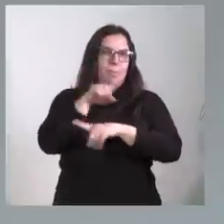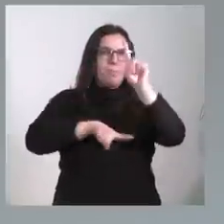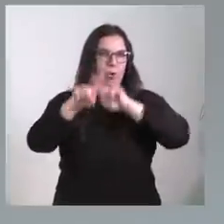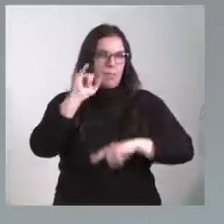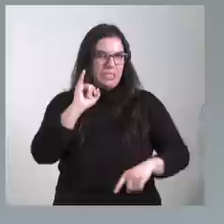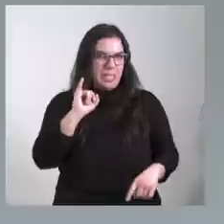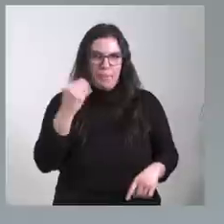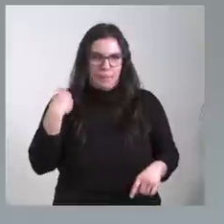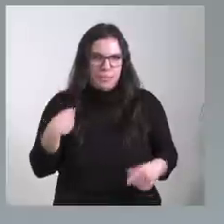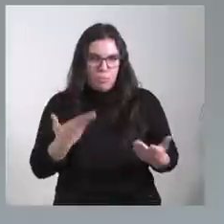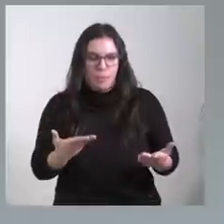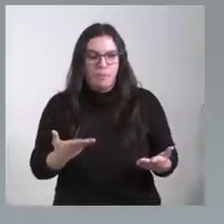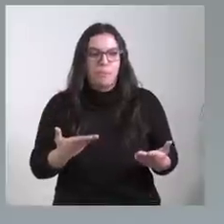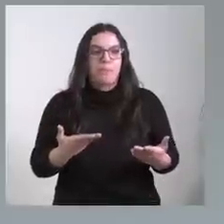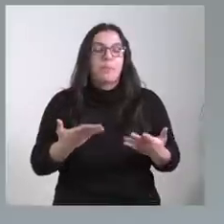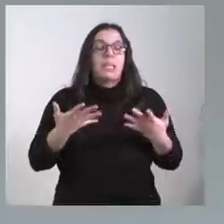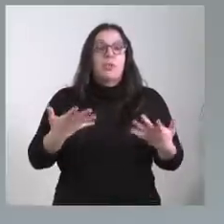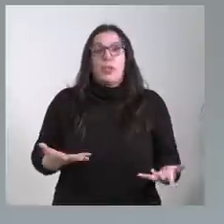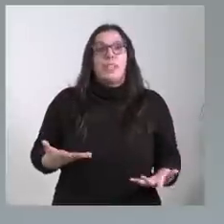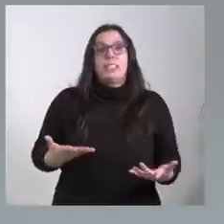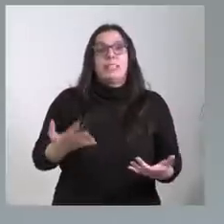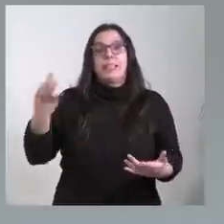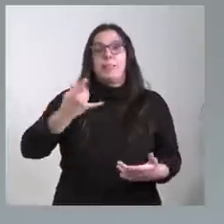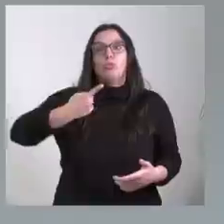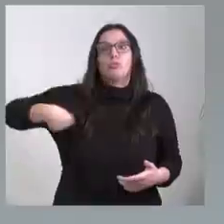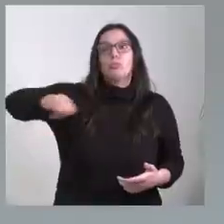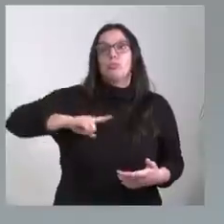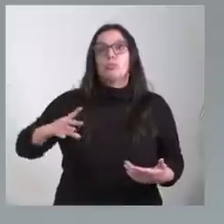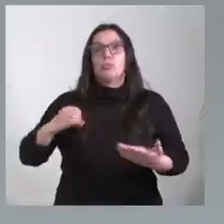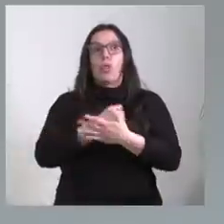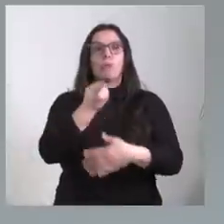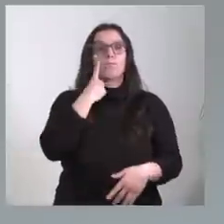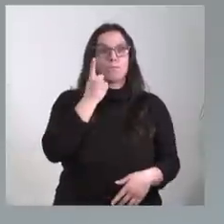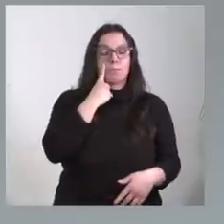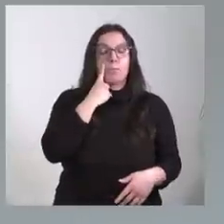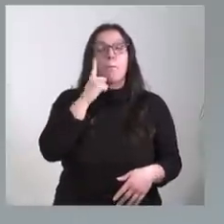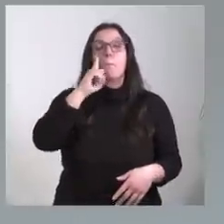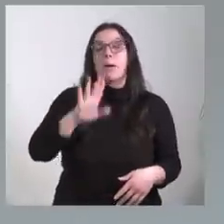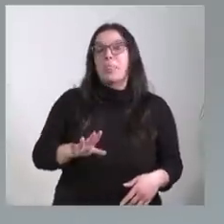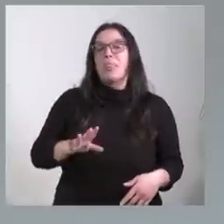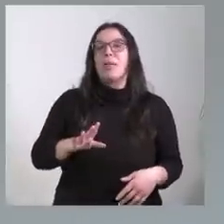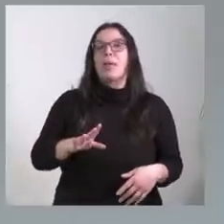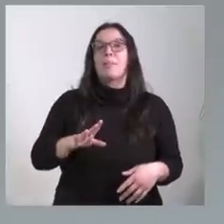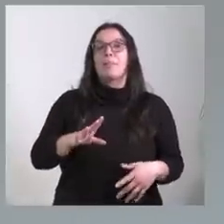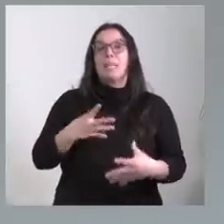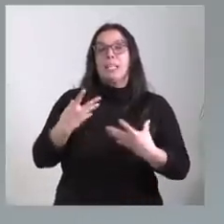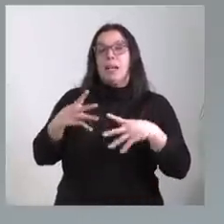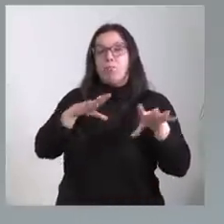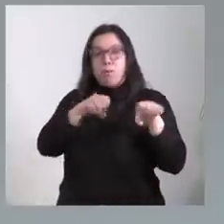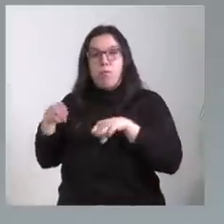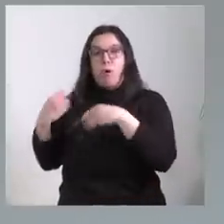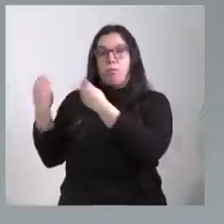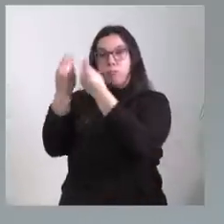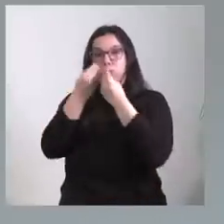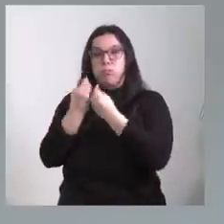de estos problemas y lo que nos obliga a todos es estar muy atentos no tenemos Quizá el nivel de saturación que pueden tener